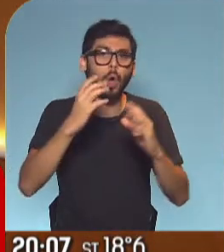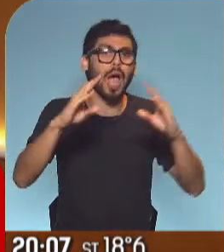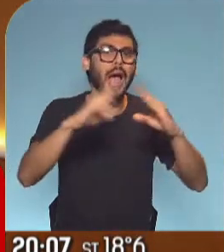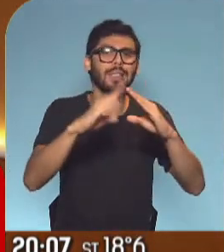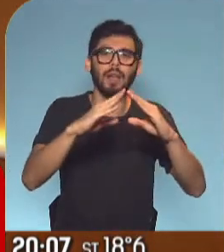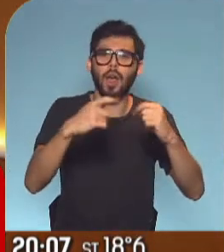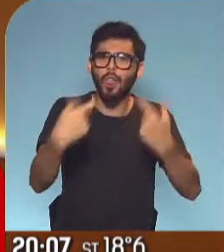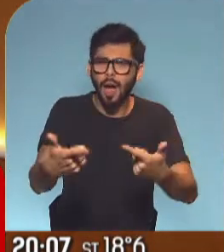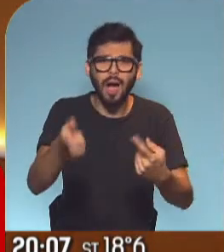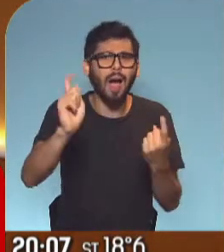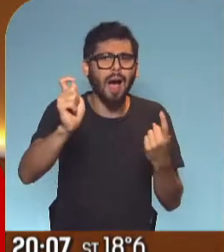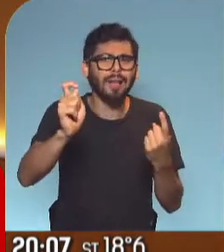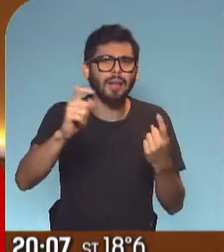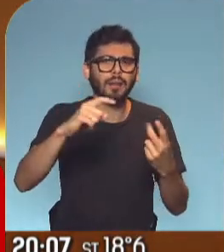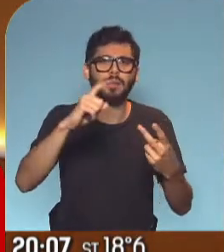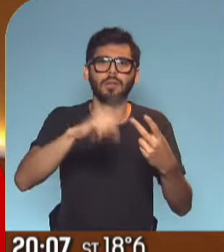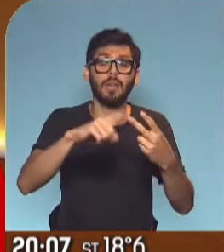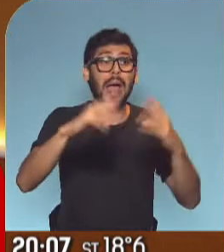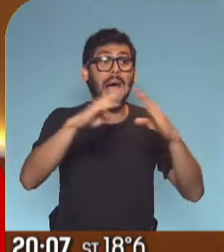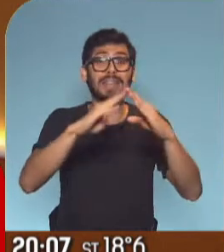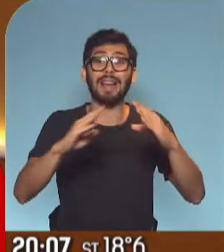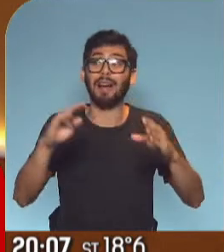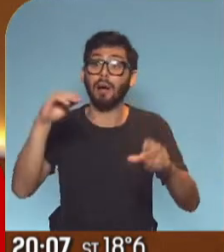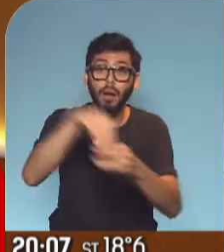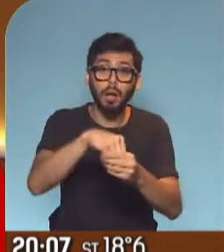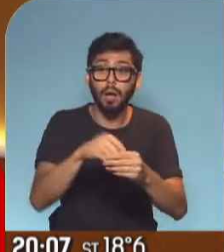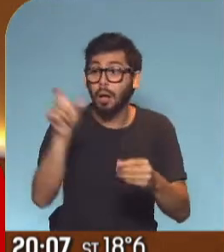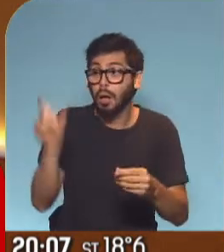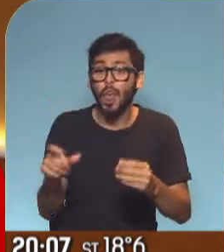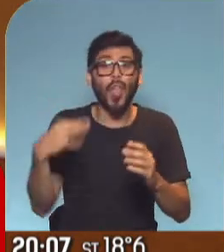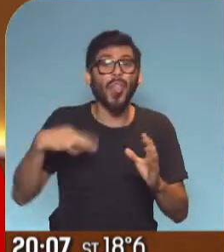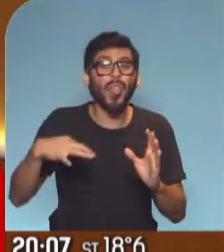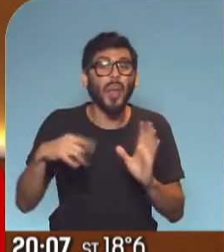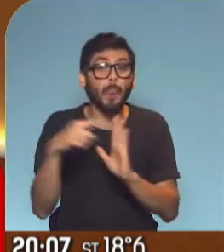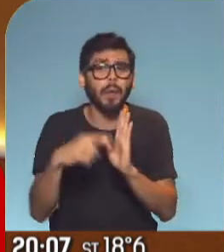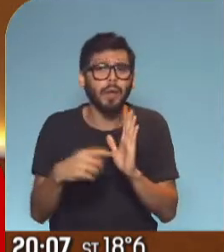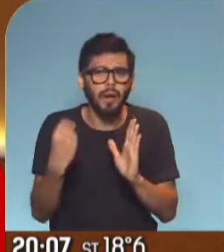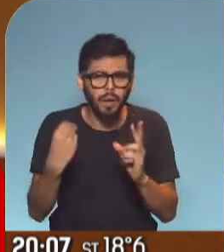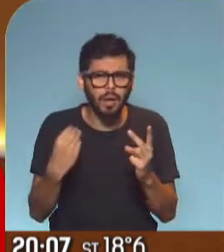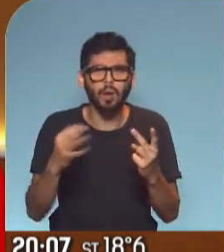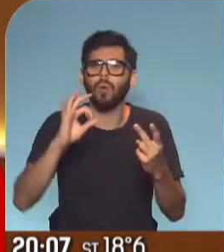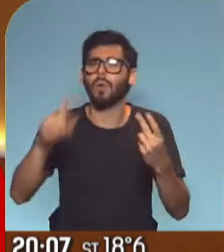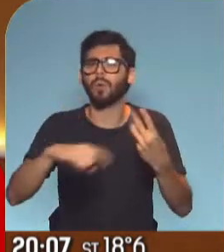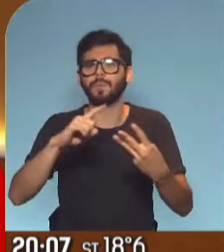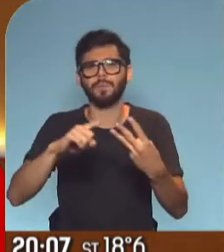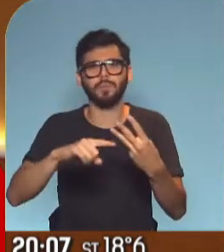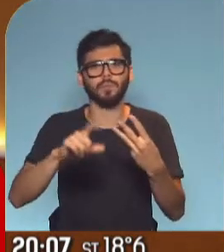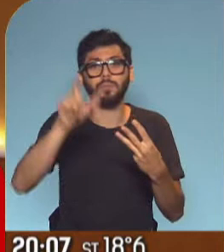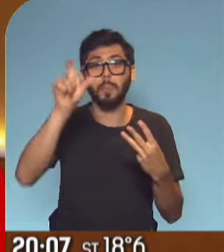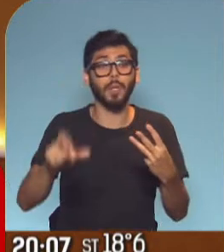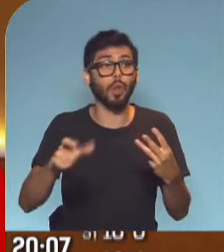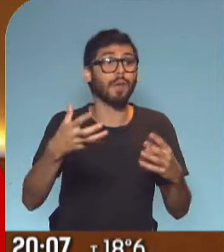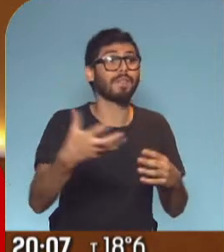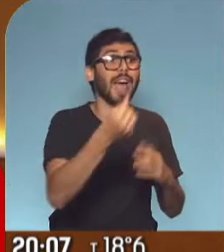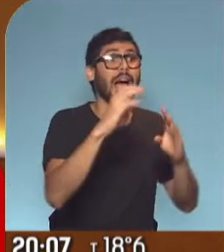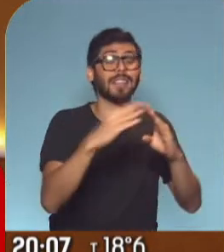esas viviendas, con las restricciones que hay para acceder a esas viviendas y con los distintos obstáculos que tienen las personas para poder acceder a una casa, sea